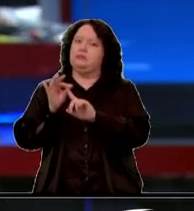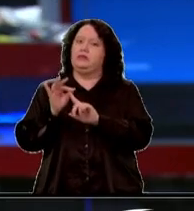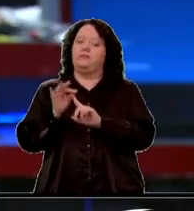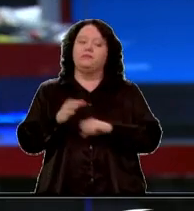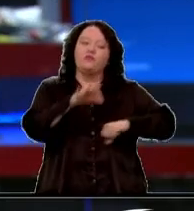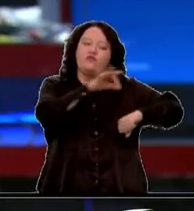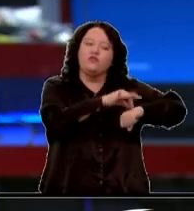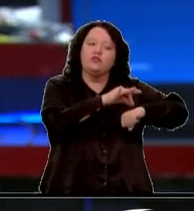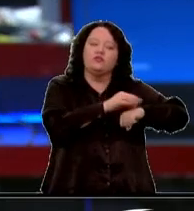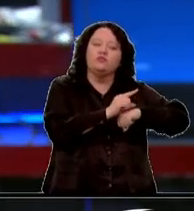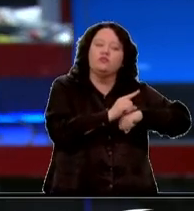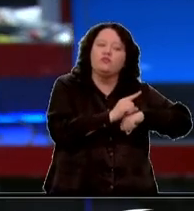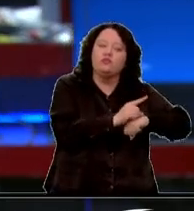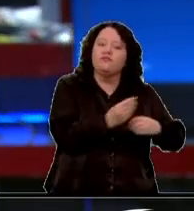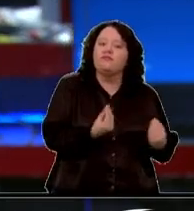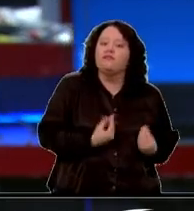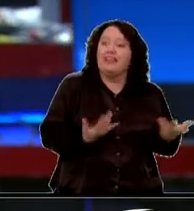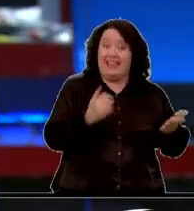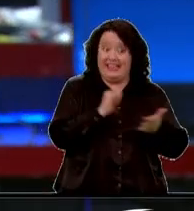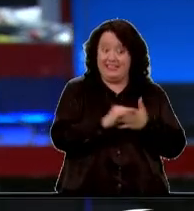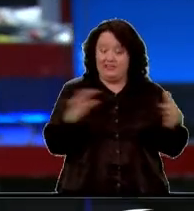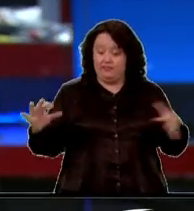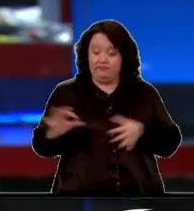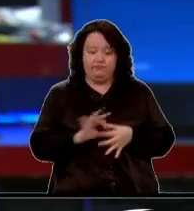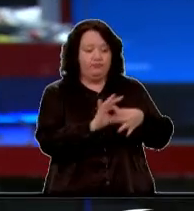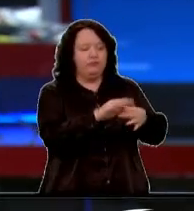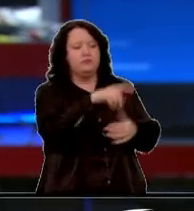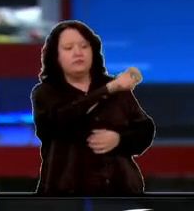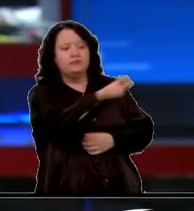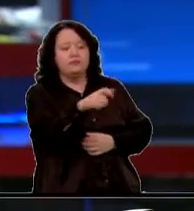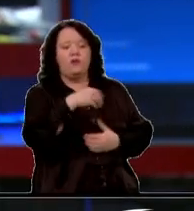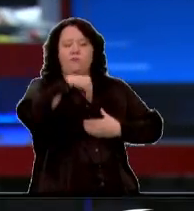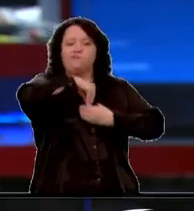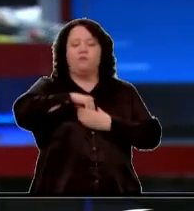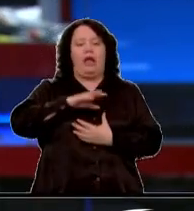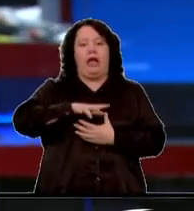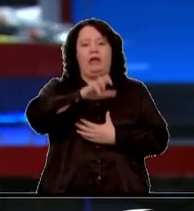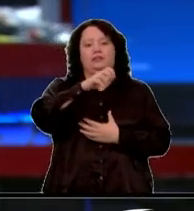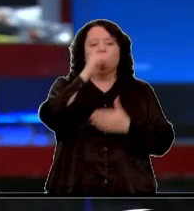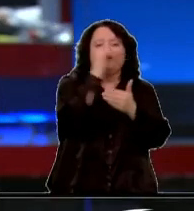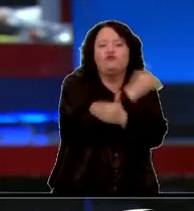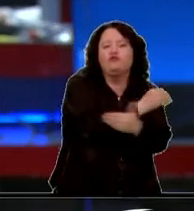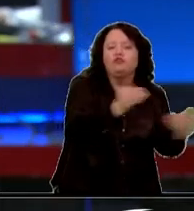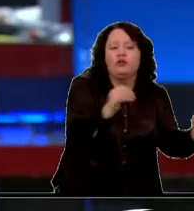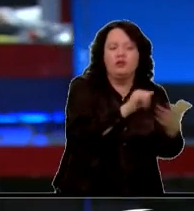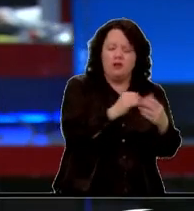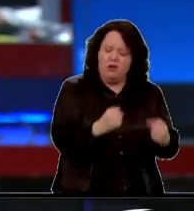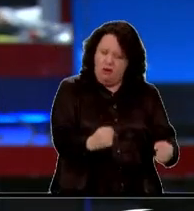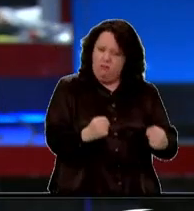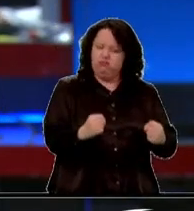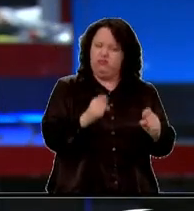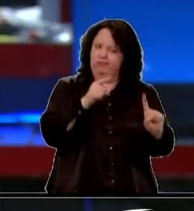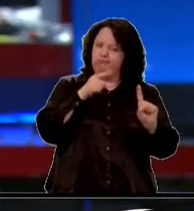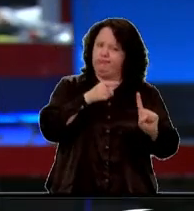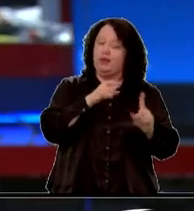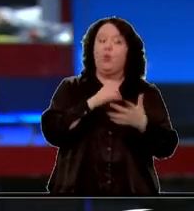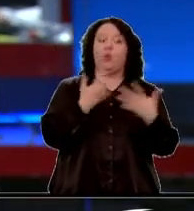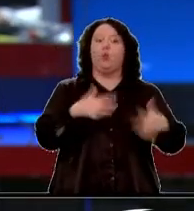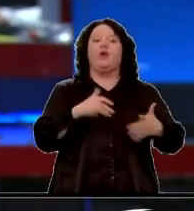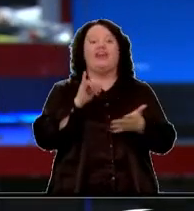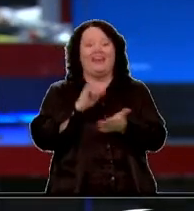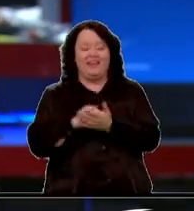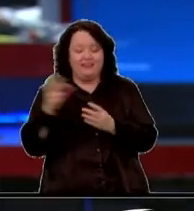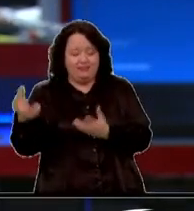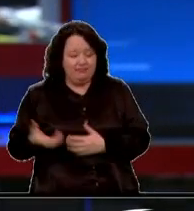Segundos de Vida, nos acercamos a niños diagnosticados con cáncer, personas llenas de valentía y determinación. Nuestros